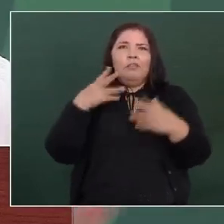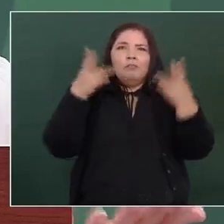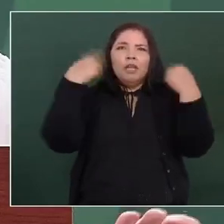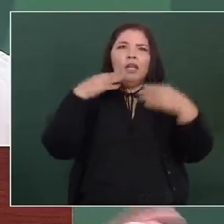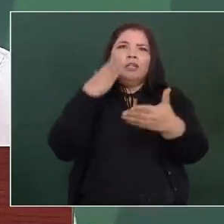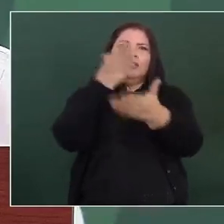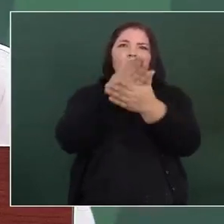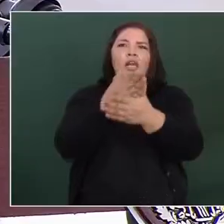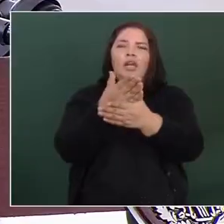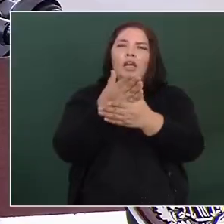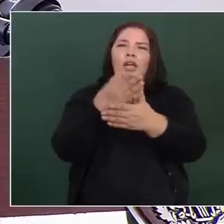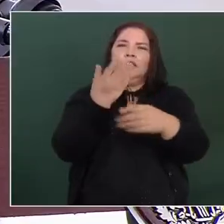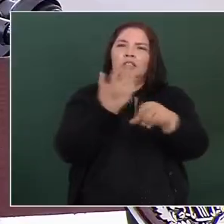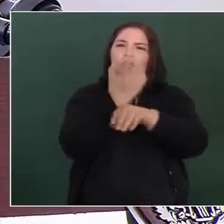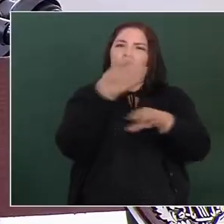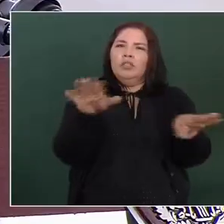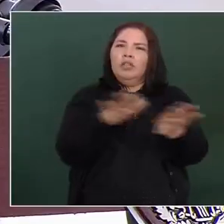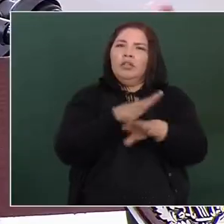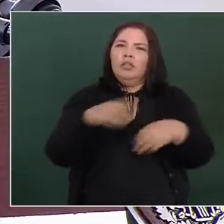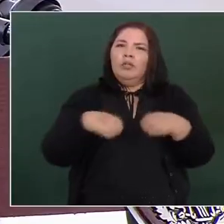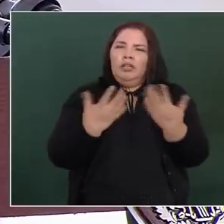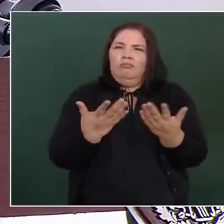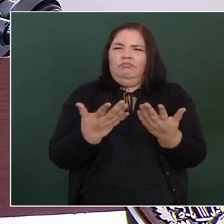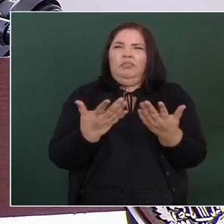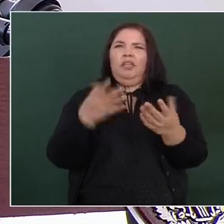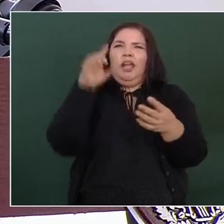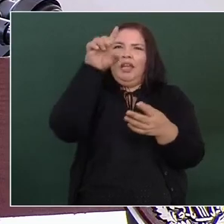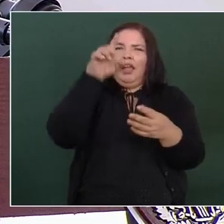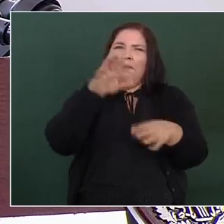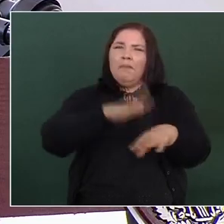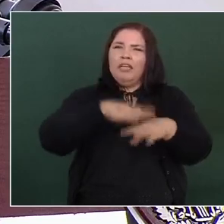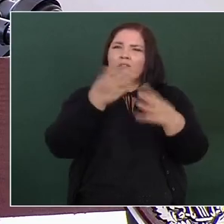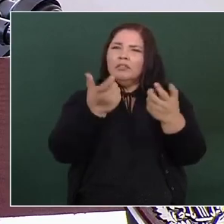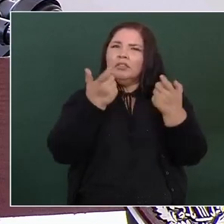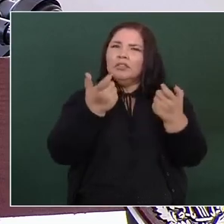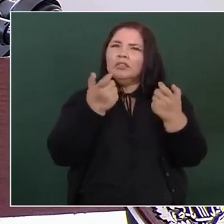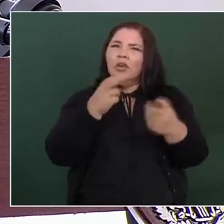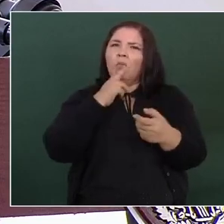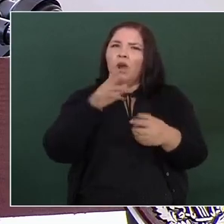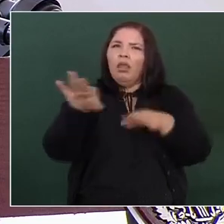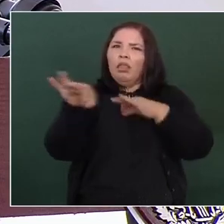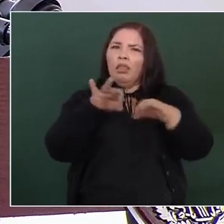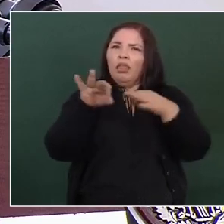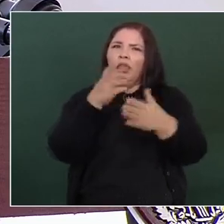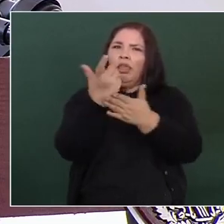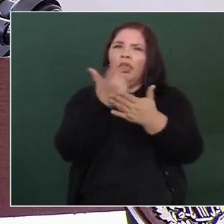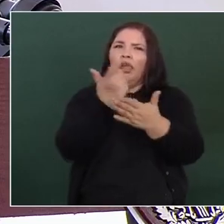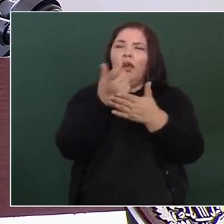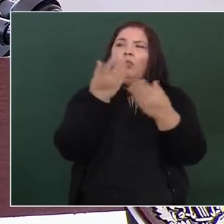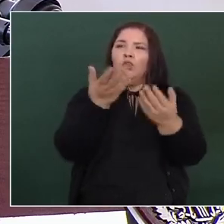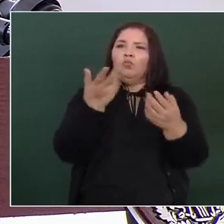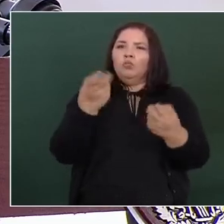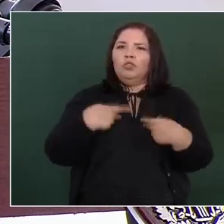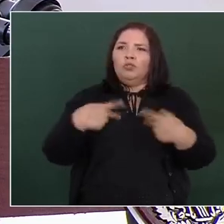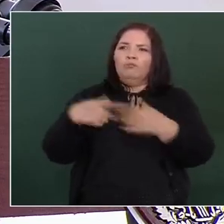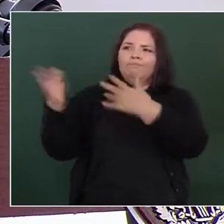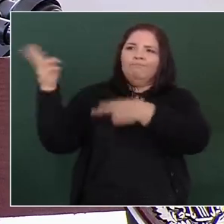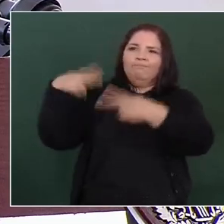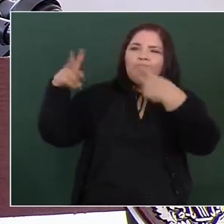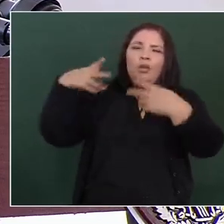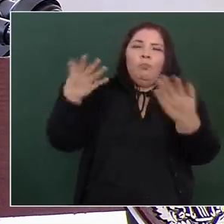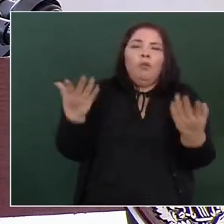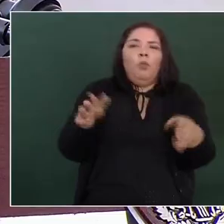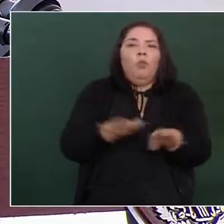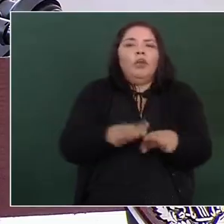Unidos. Sin duda es una región atractiva, qué duda cabe, como económicamente le está yendo bien, pues mucha gente quiere venir. Pero por otro lado